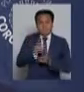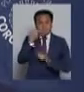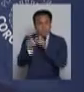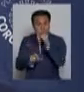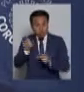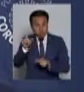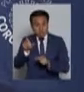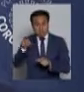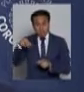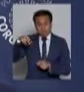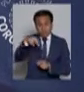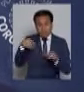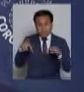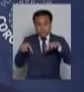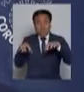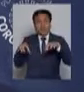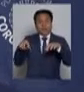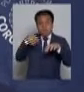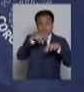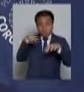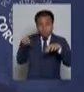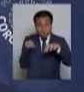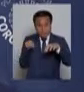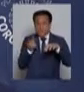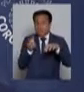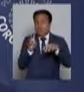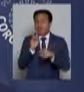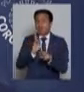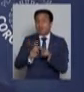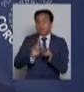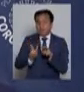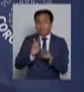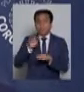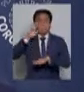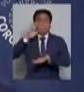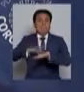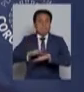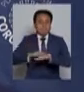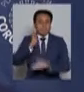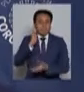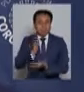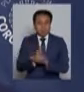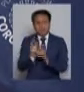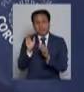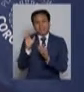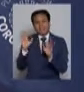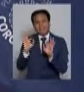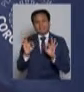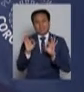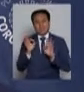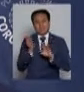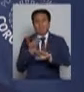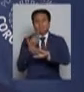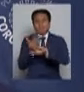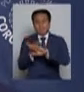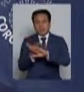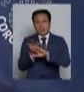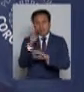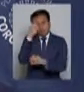que circulen en ambas comunas durante el día lo tienen que hacer con permisos especiales solicitados